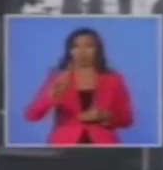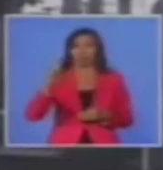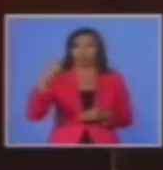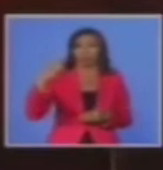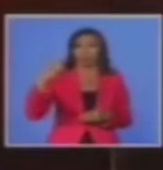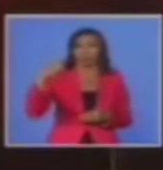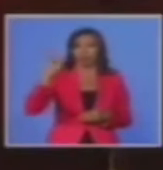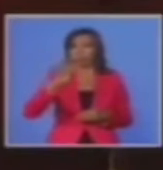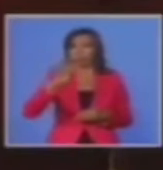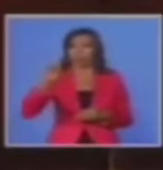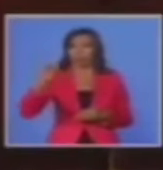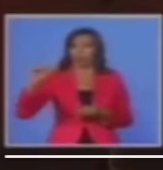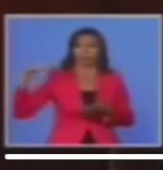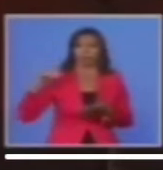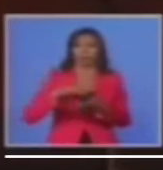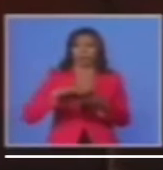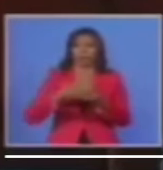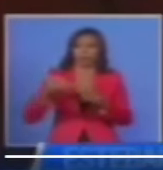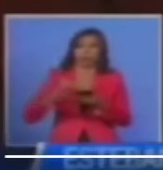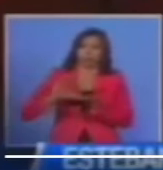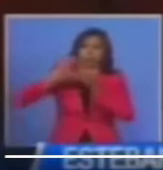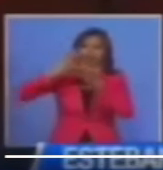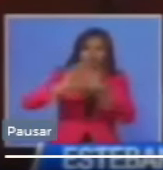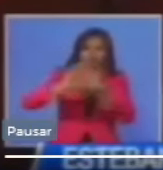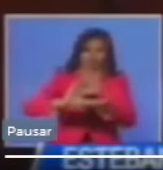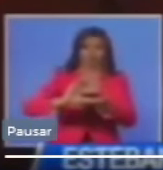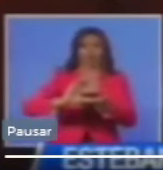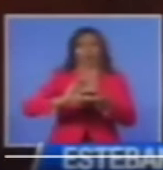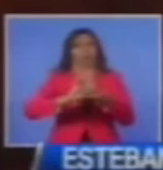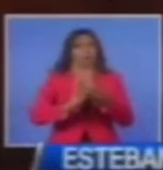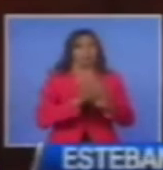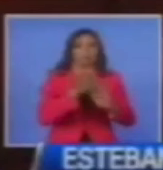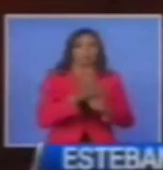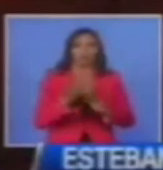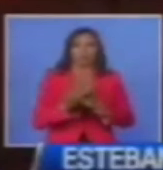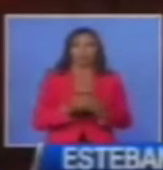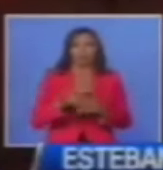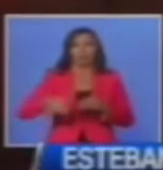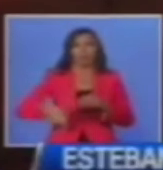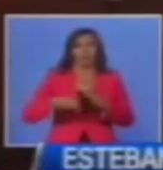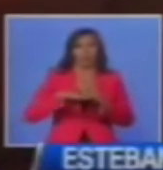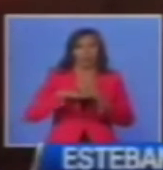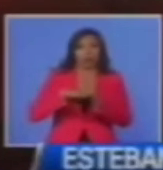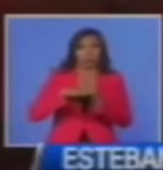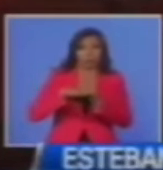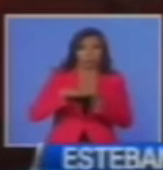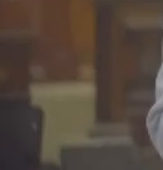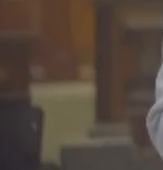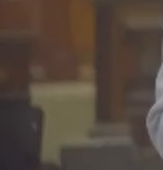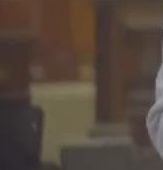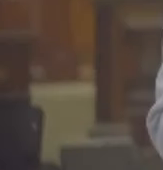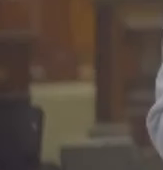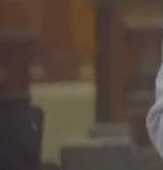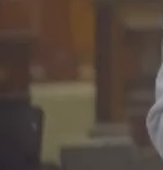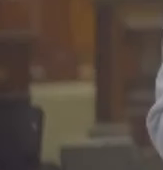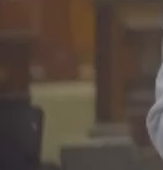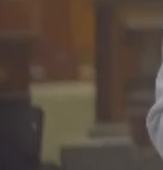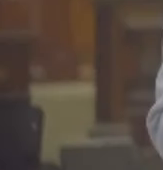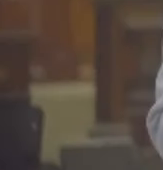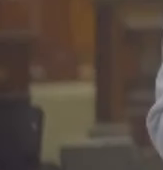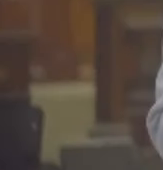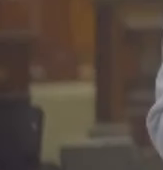10,00000 ha sido financiada en un 85 por el banco de desarrollo de China y el 15% restante con